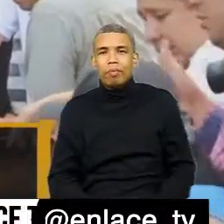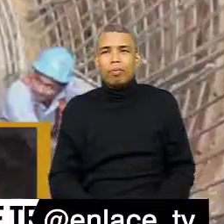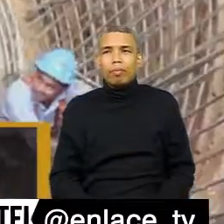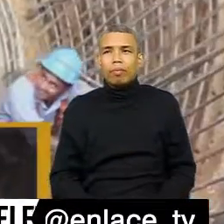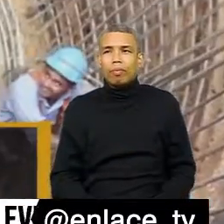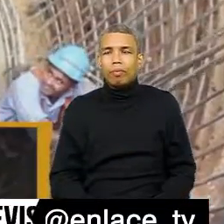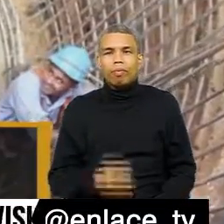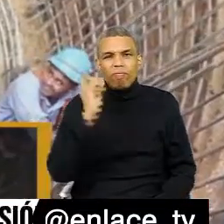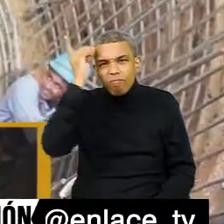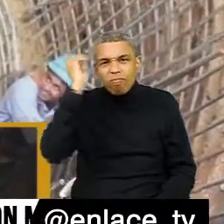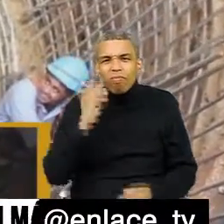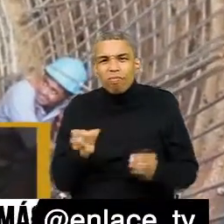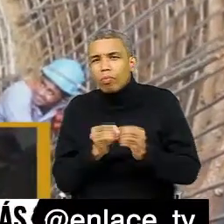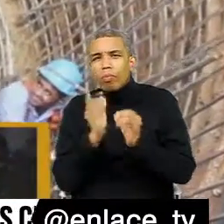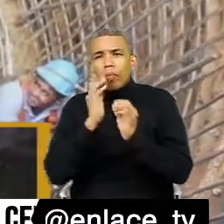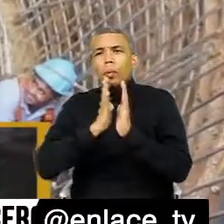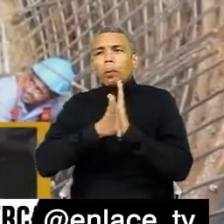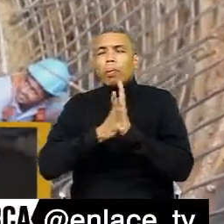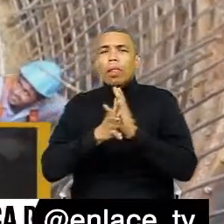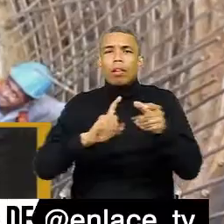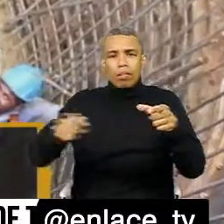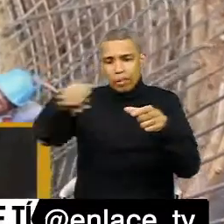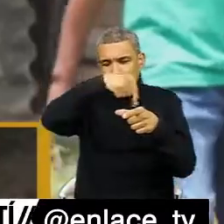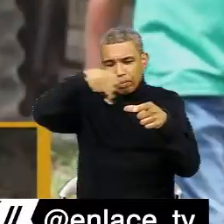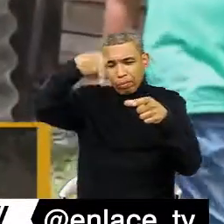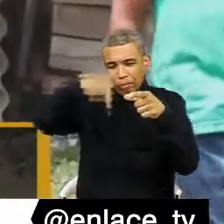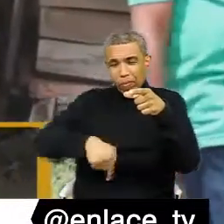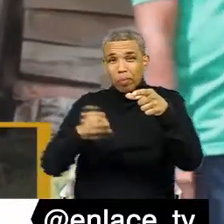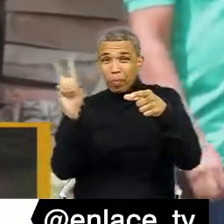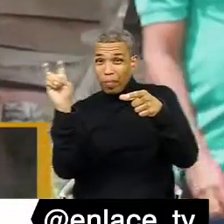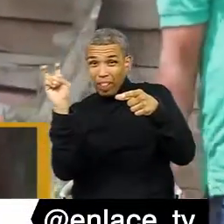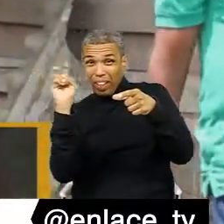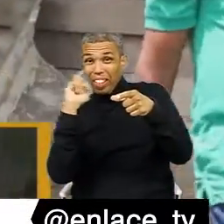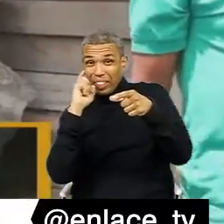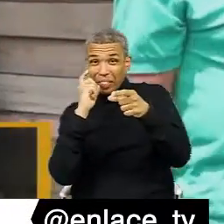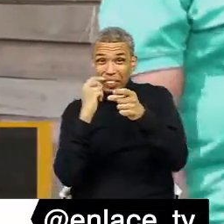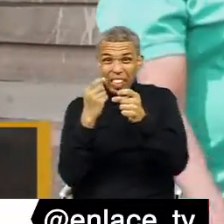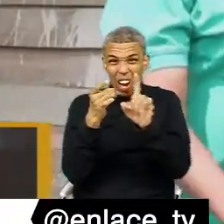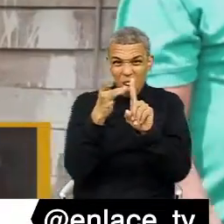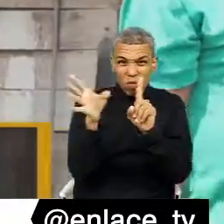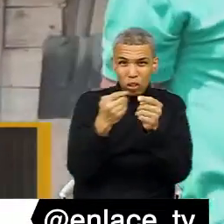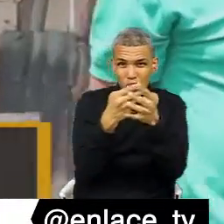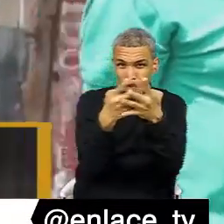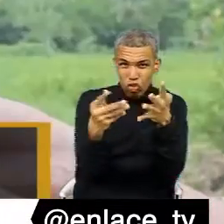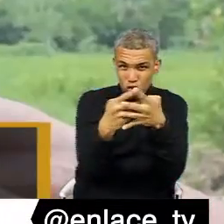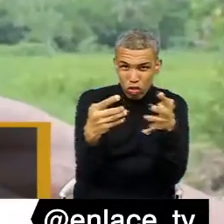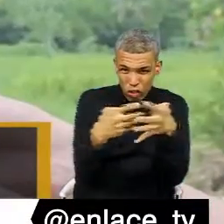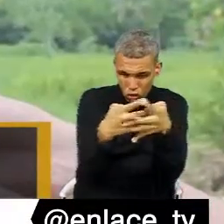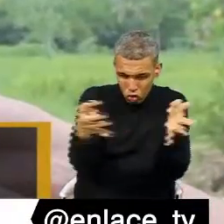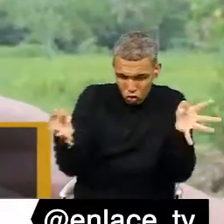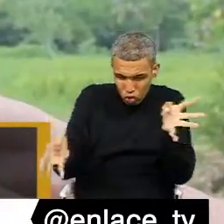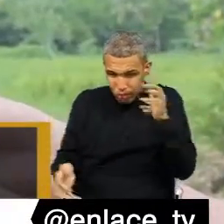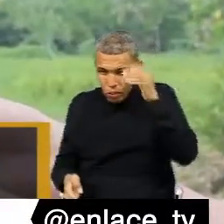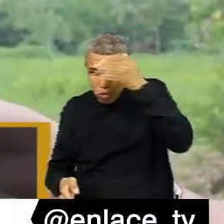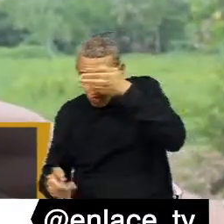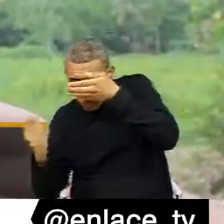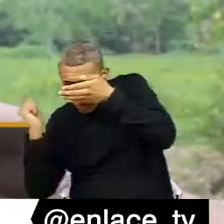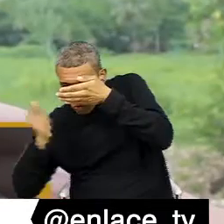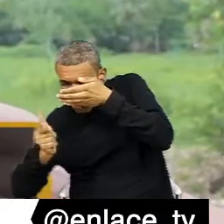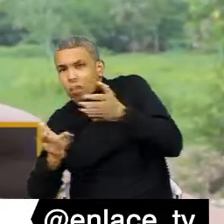de la obra que se adelanta en el colector Pozo 7. Espera que esta se entregue en el mes de octubre. Tenía problemas de predios,